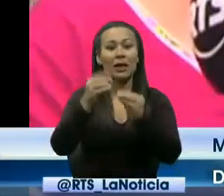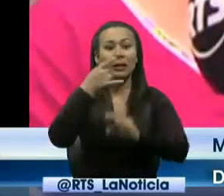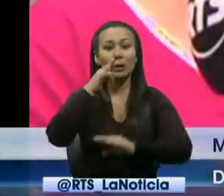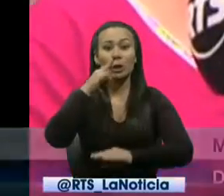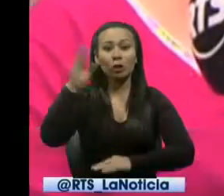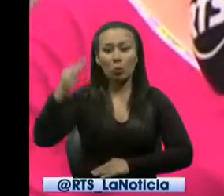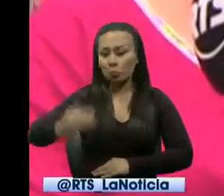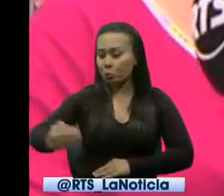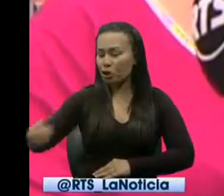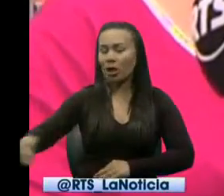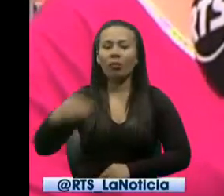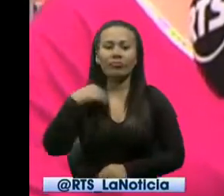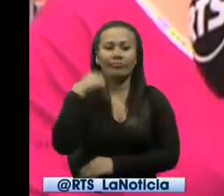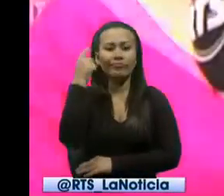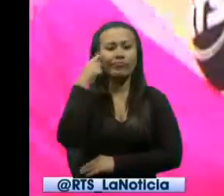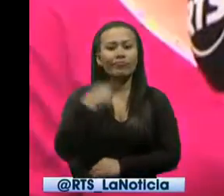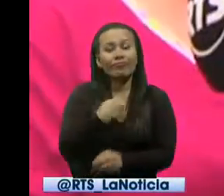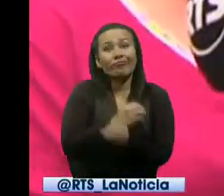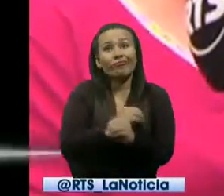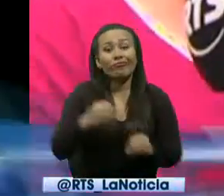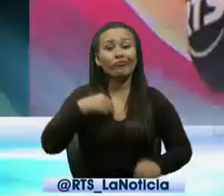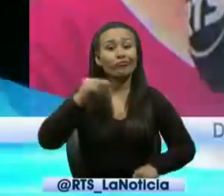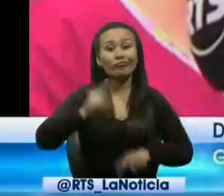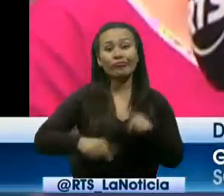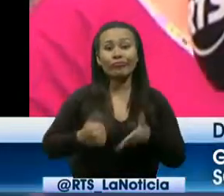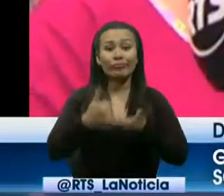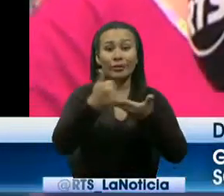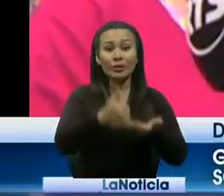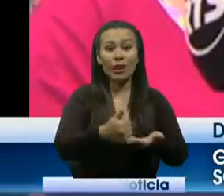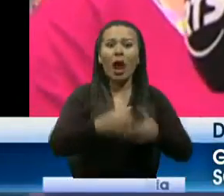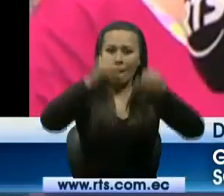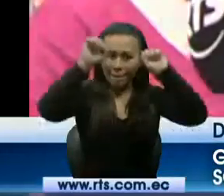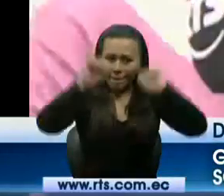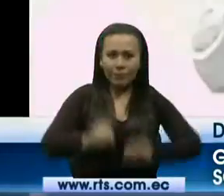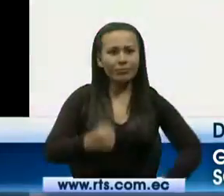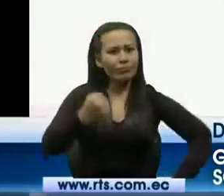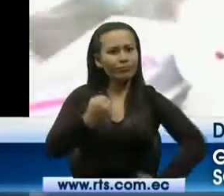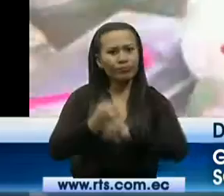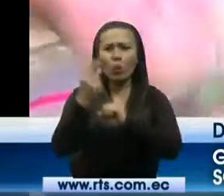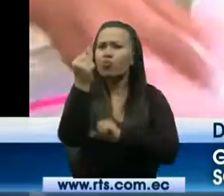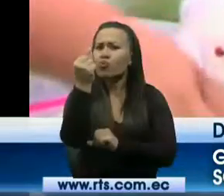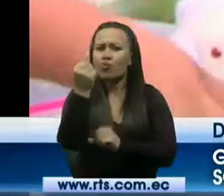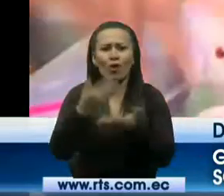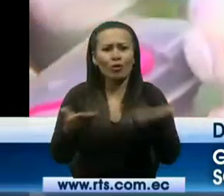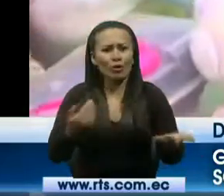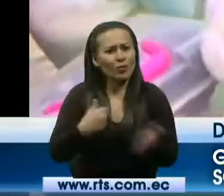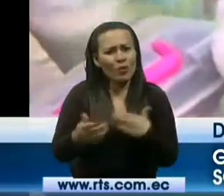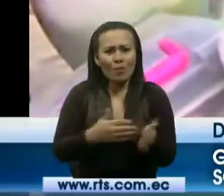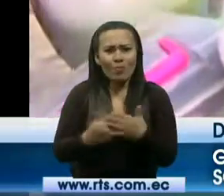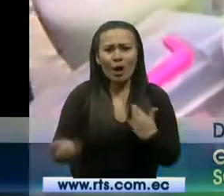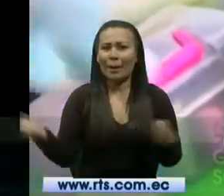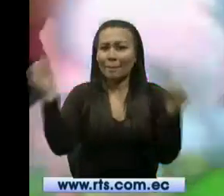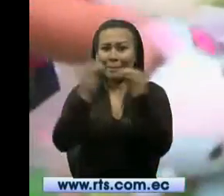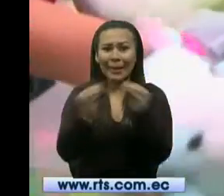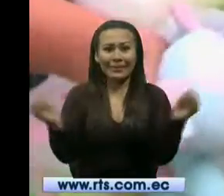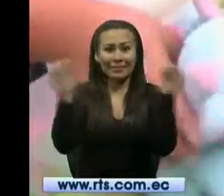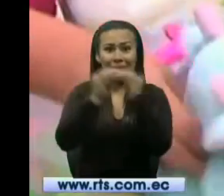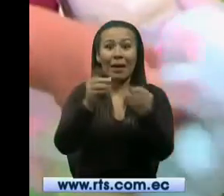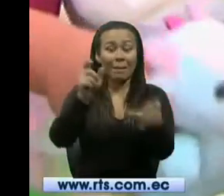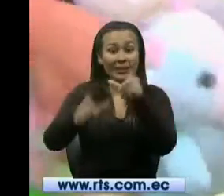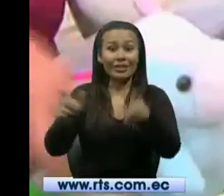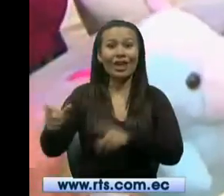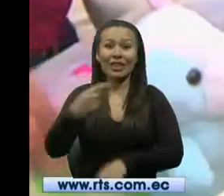porque sean pequeños no pueden colaborar con un granito más de arena. Hubo quienes se sumaron para